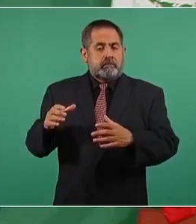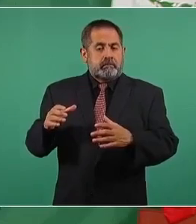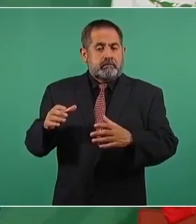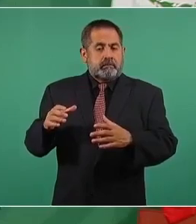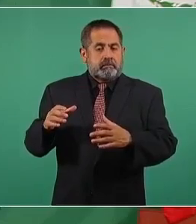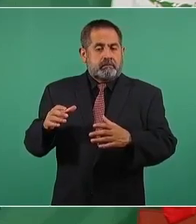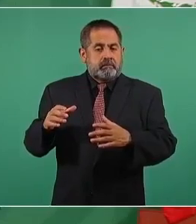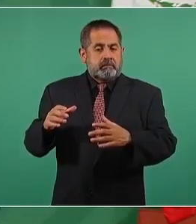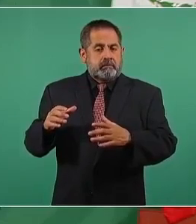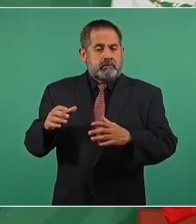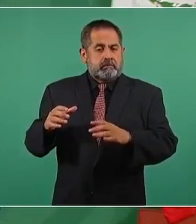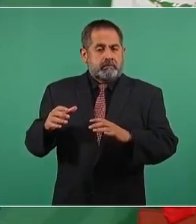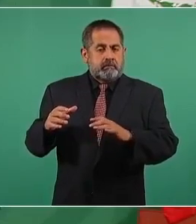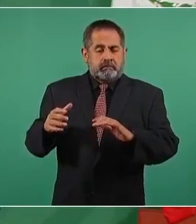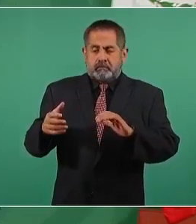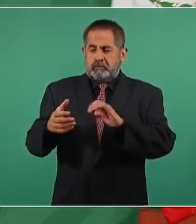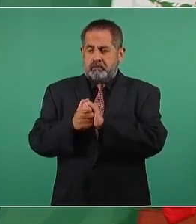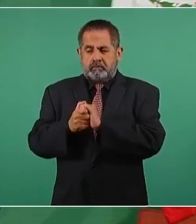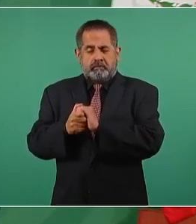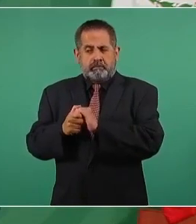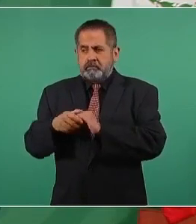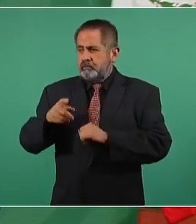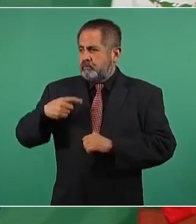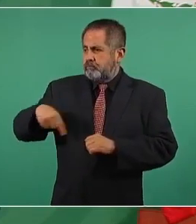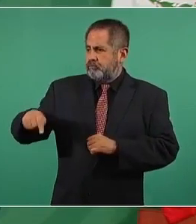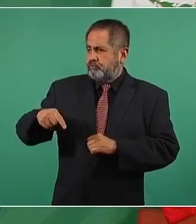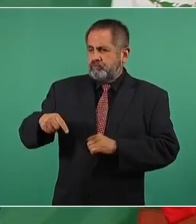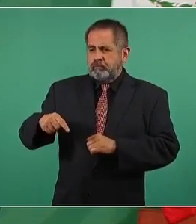la alianza Sigamos Haciendo Historia.